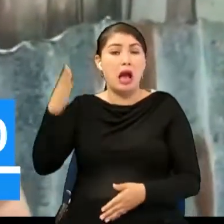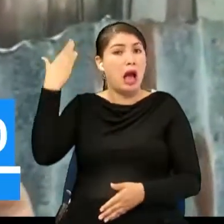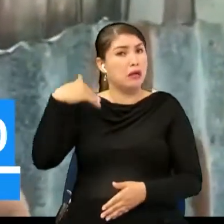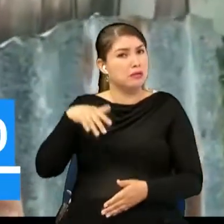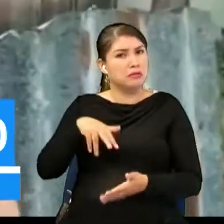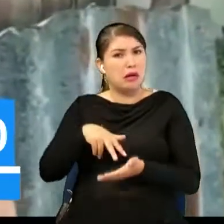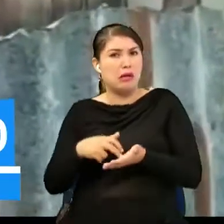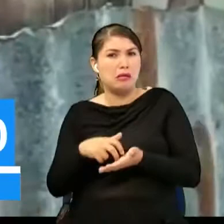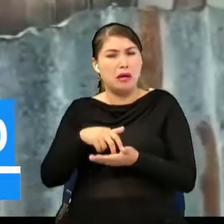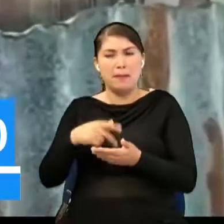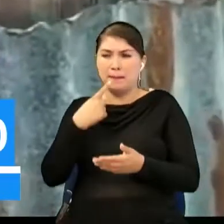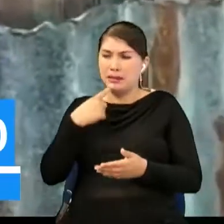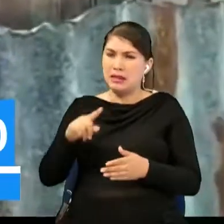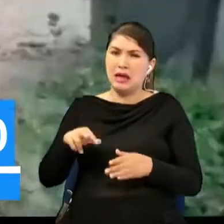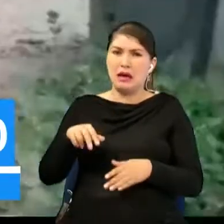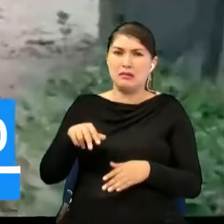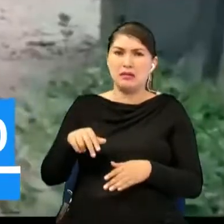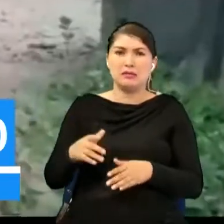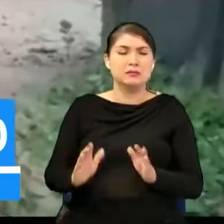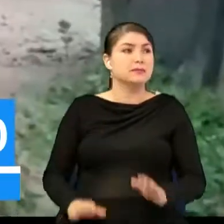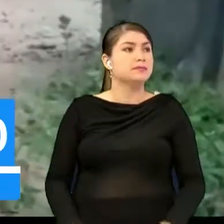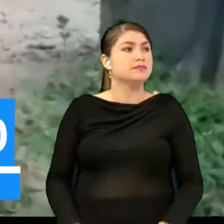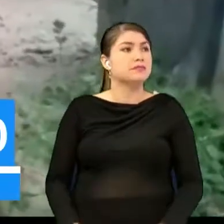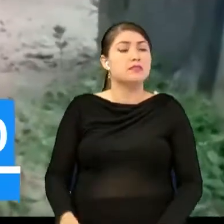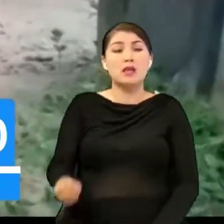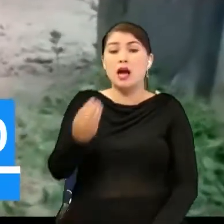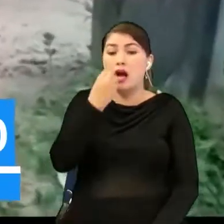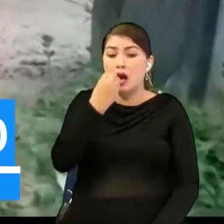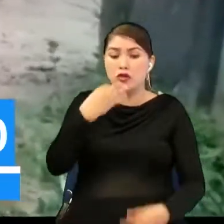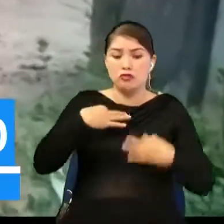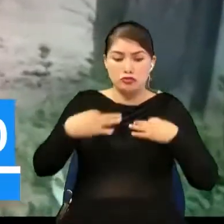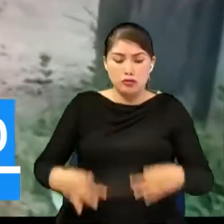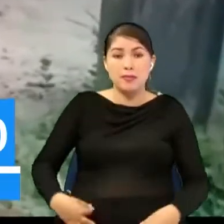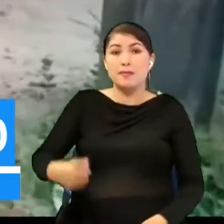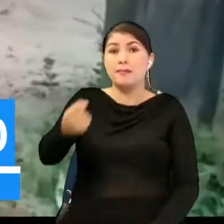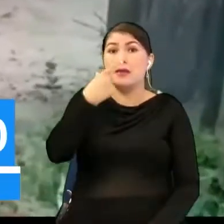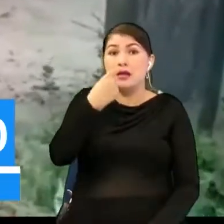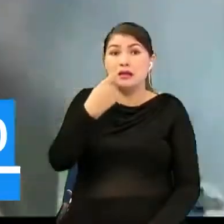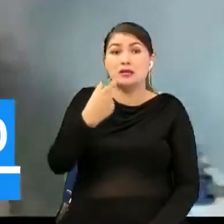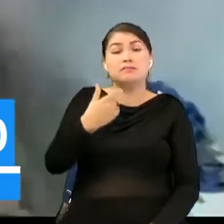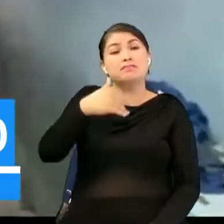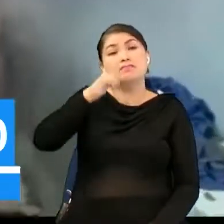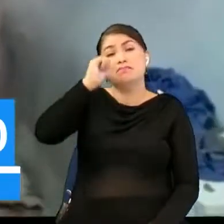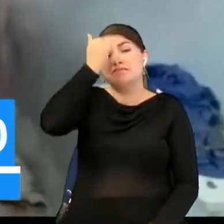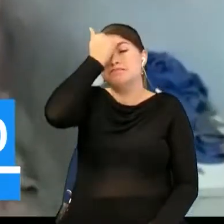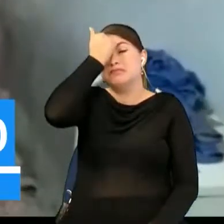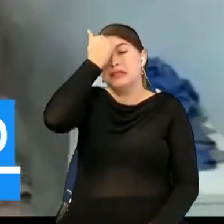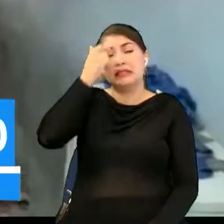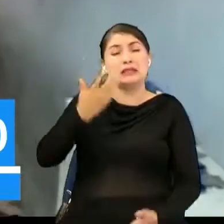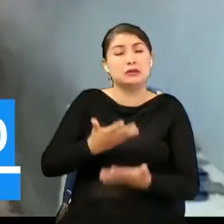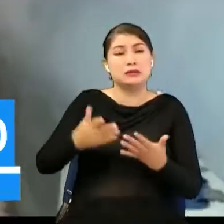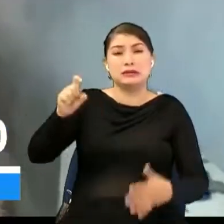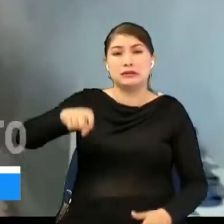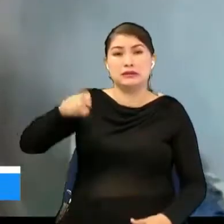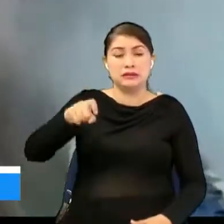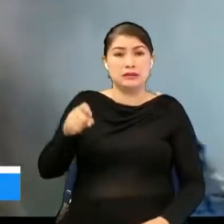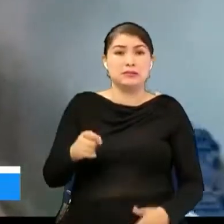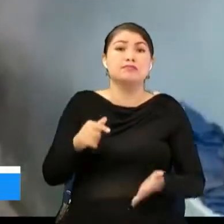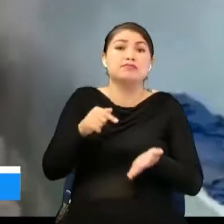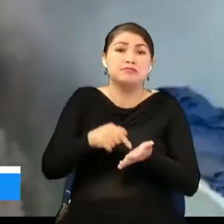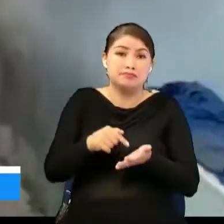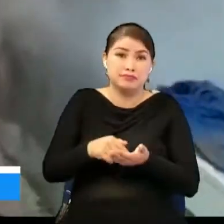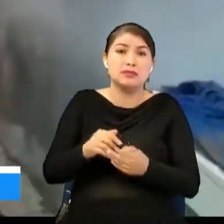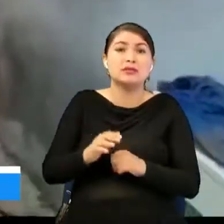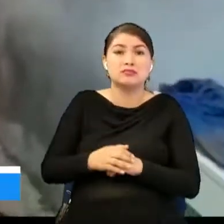así se puso del año pasado a caminar se inculcan alimentos ropa medicamentos son sus mayores necesidades en este momento por eso